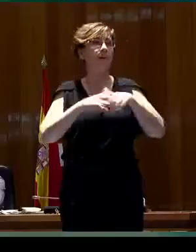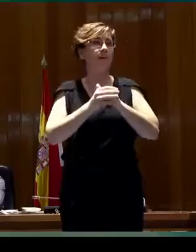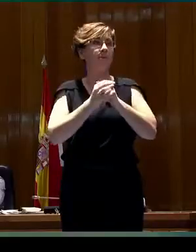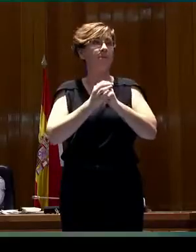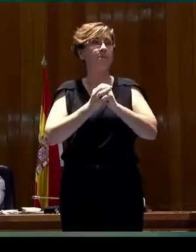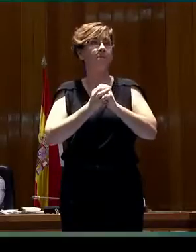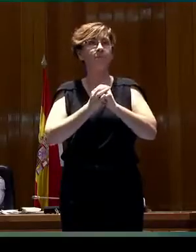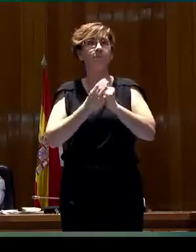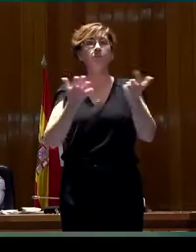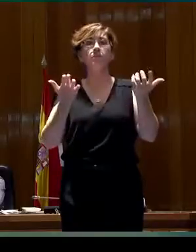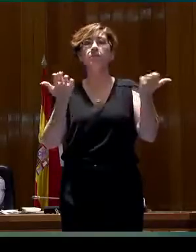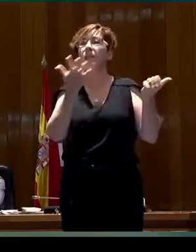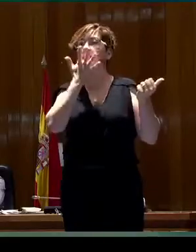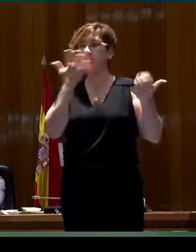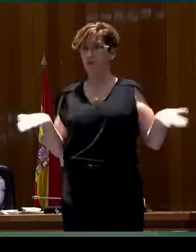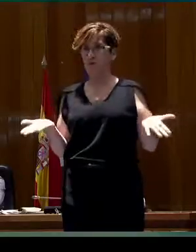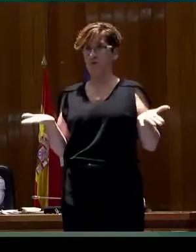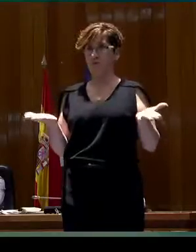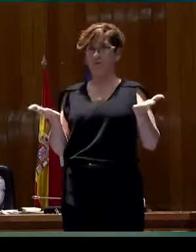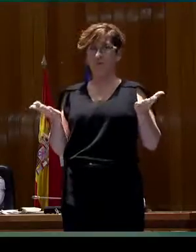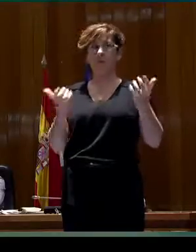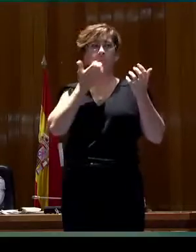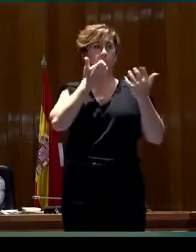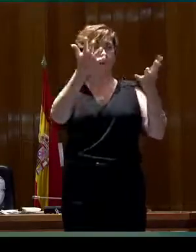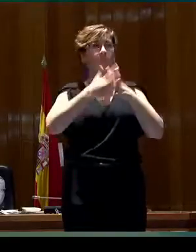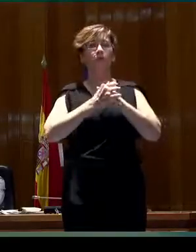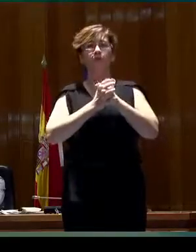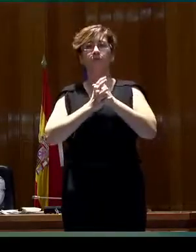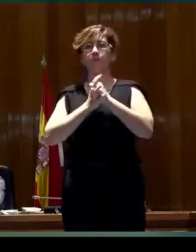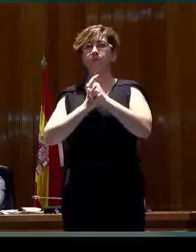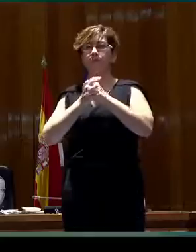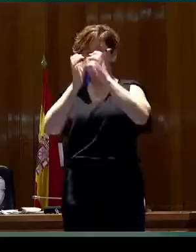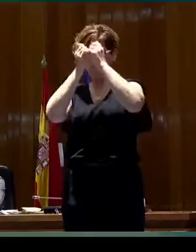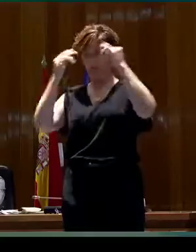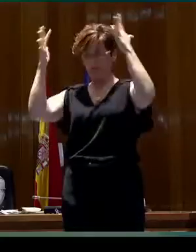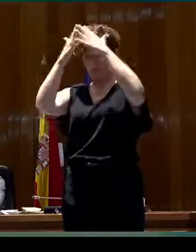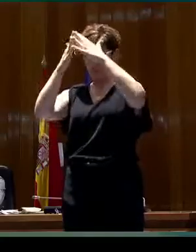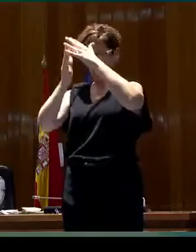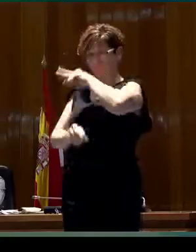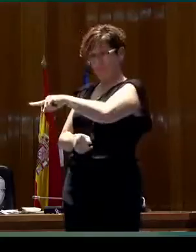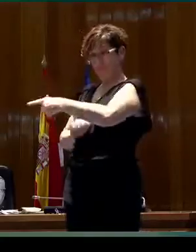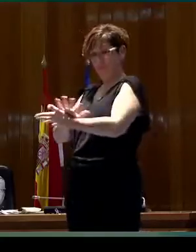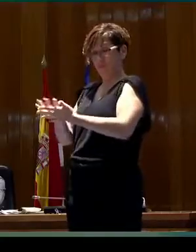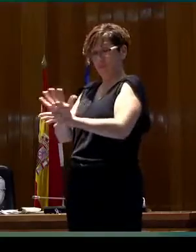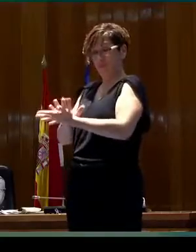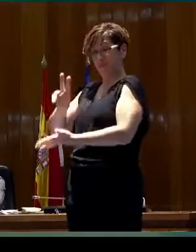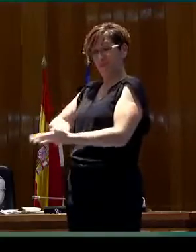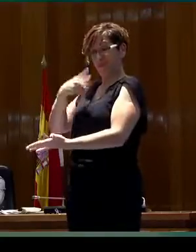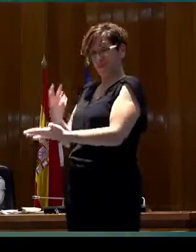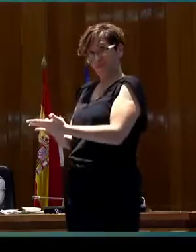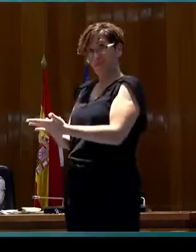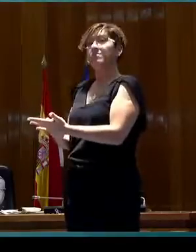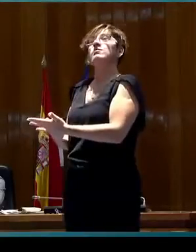de los signos. Si pensamos en sentido, pues evidentemente el intérprete de lengua de signos, al intérprete de lengua de signos